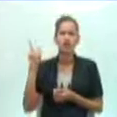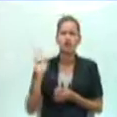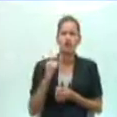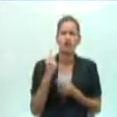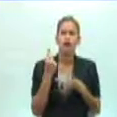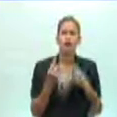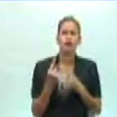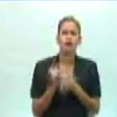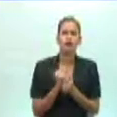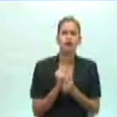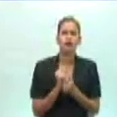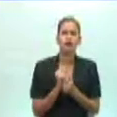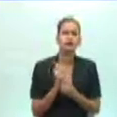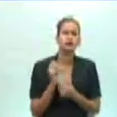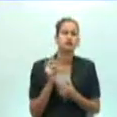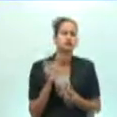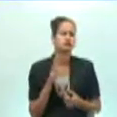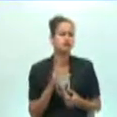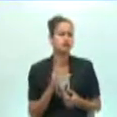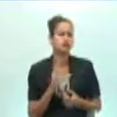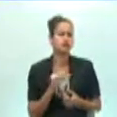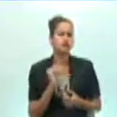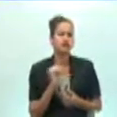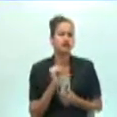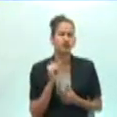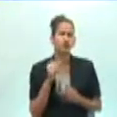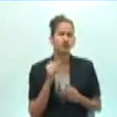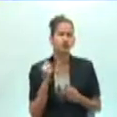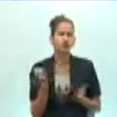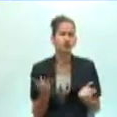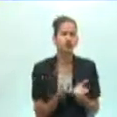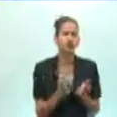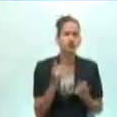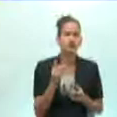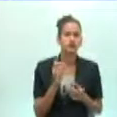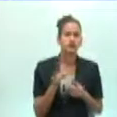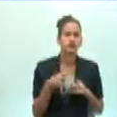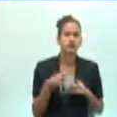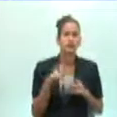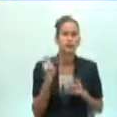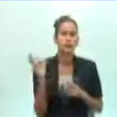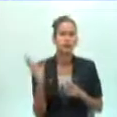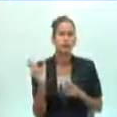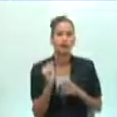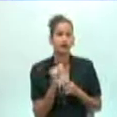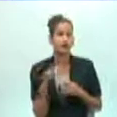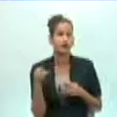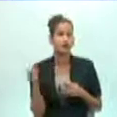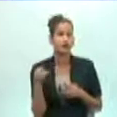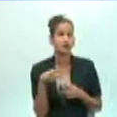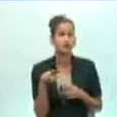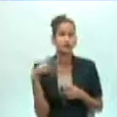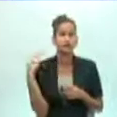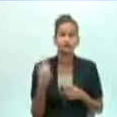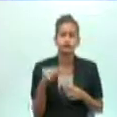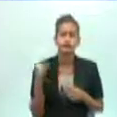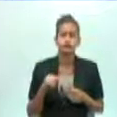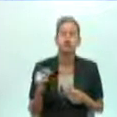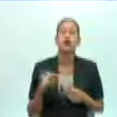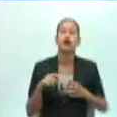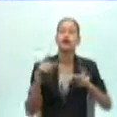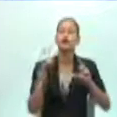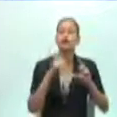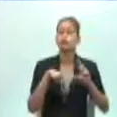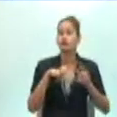sugerencias, que trabajáramos con esta clase de palabras nuevamente para que ustedes ejercitaran este contenido.